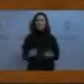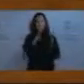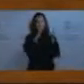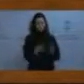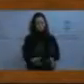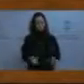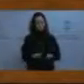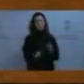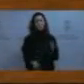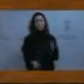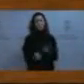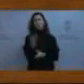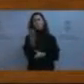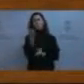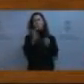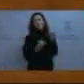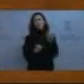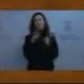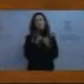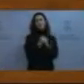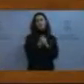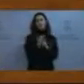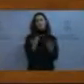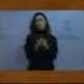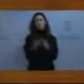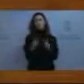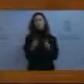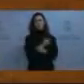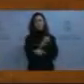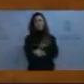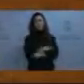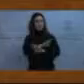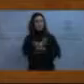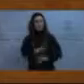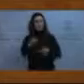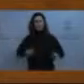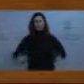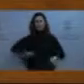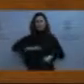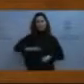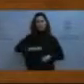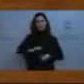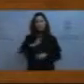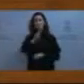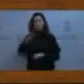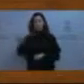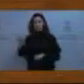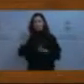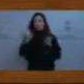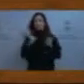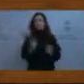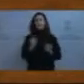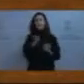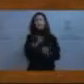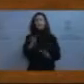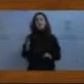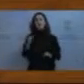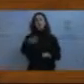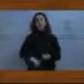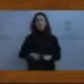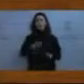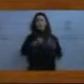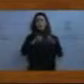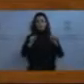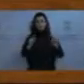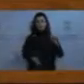Que se genere economía y empleo por el deporte, por supuesto, debe ser una cosa de gente muy malvada. La Unión Europea y el Partido Popular en Asturias somos gente muy malvada que nos valoramos a la